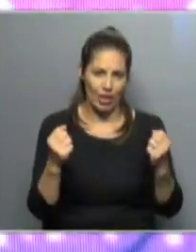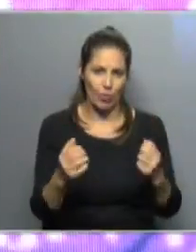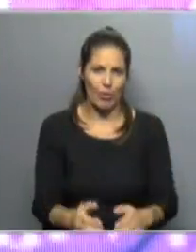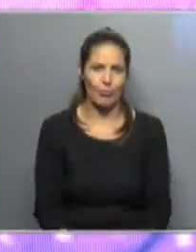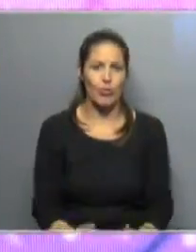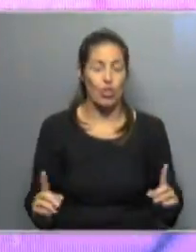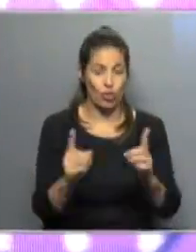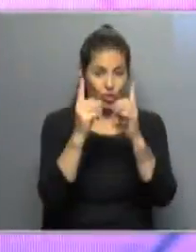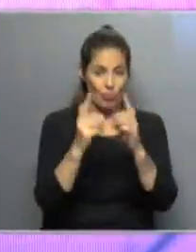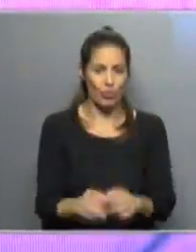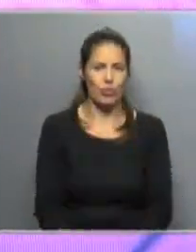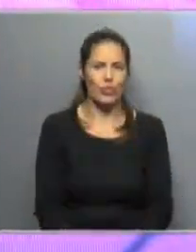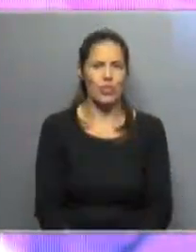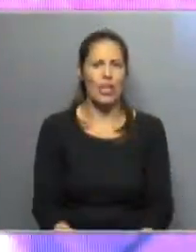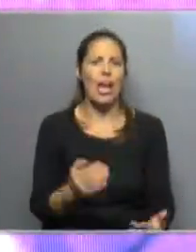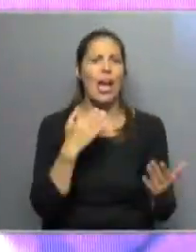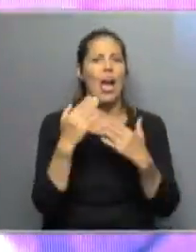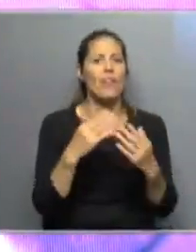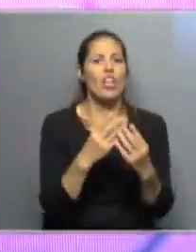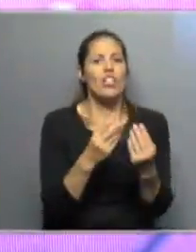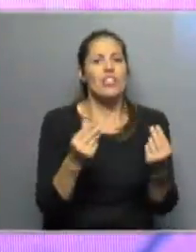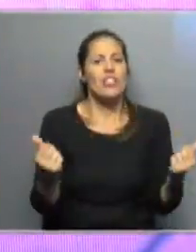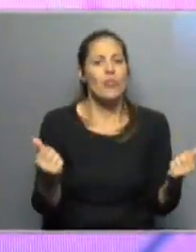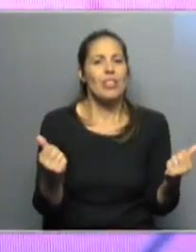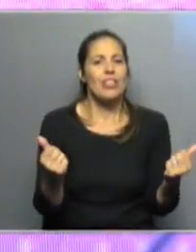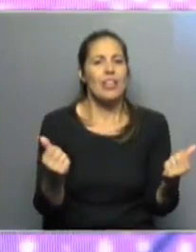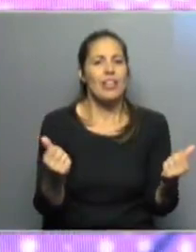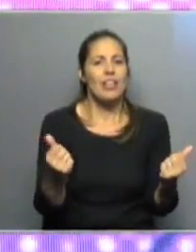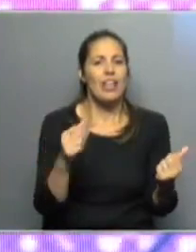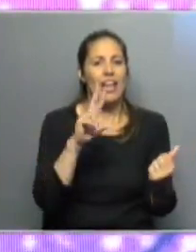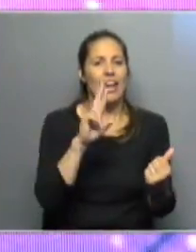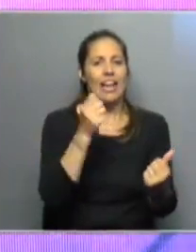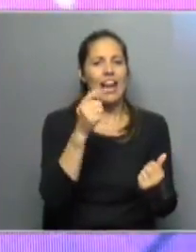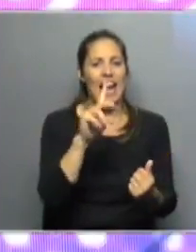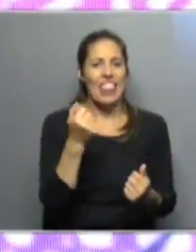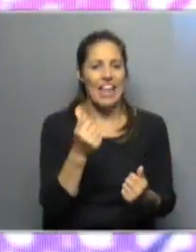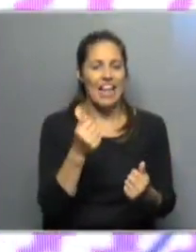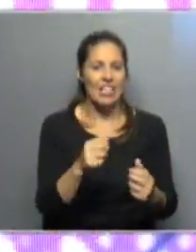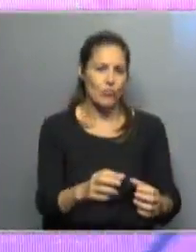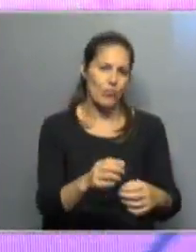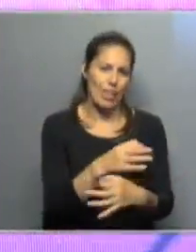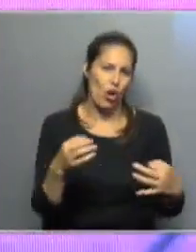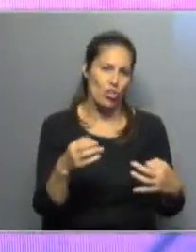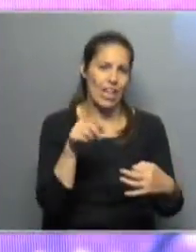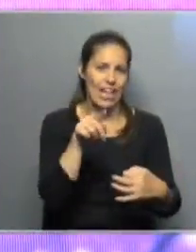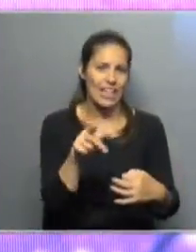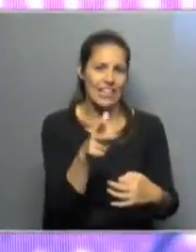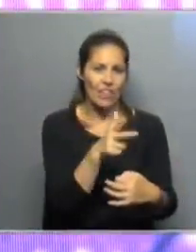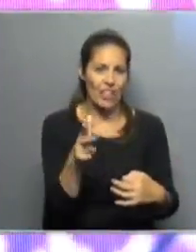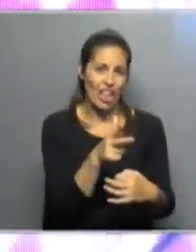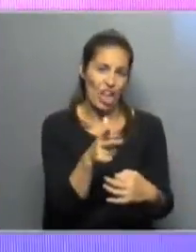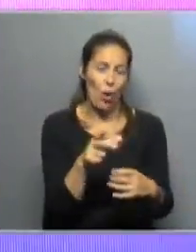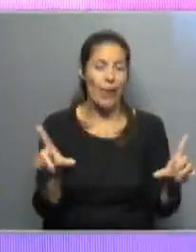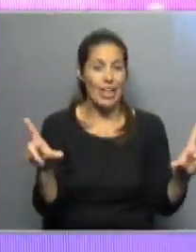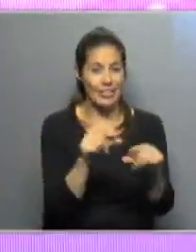Nos reencontramos. Muchachos, hablando de sensibilidad, qué sensibilidad la de Rubén Rada y qué joya este videoclip para cerrar